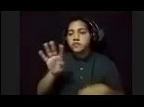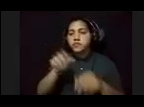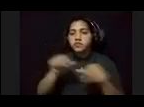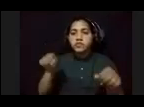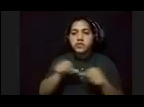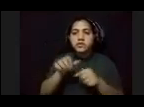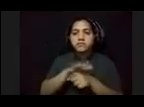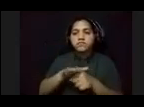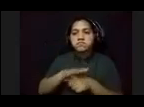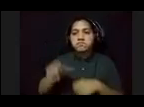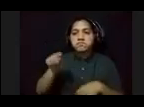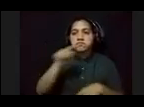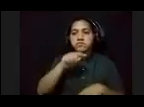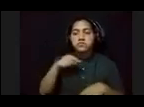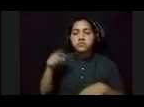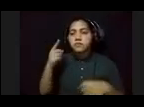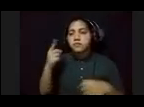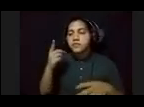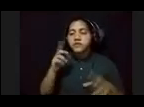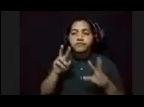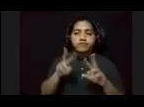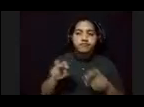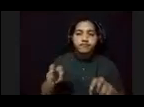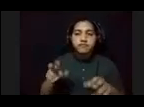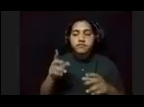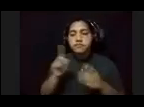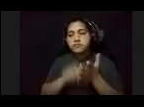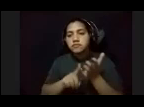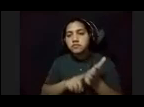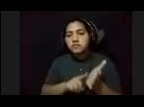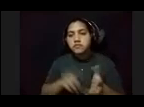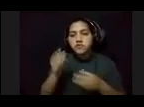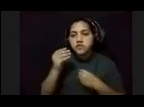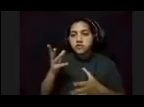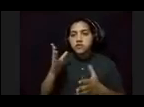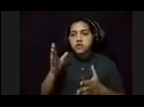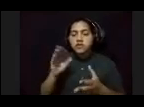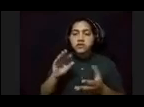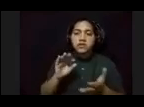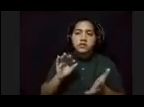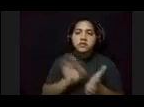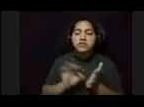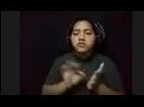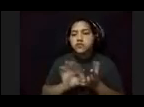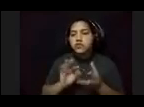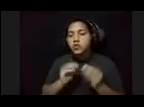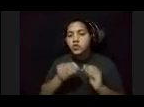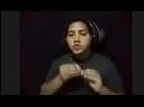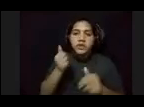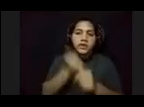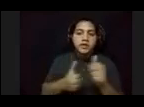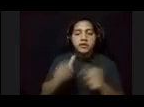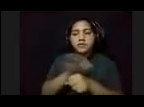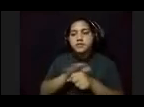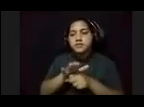ciudad para averiguar los datos referentes al número de habitantes de cada barriada, condiciones